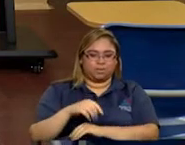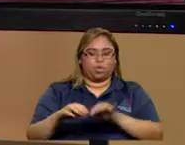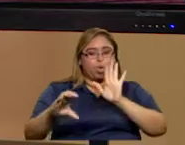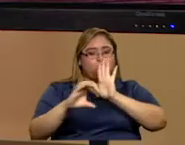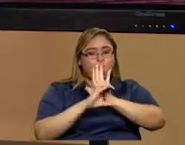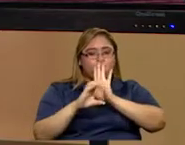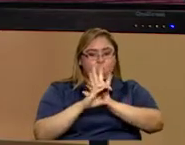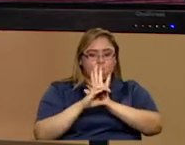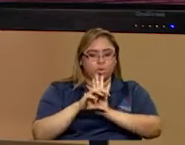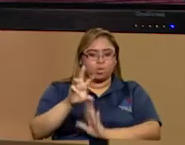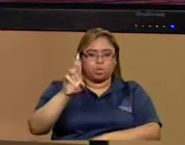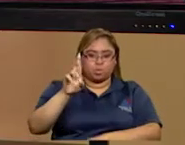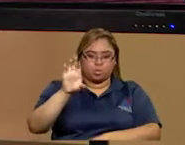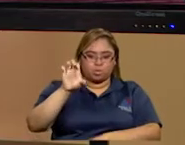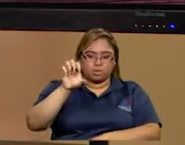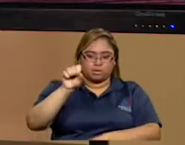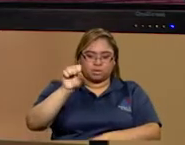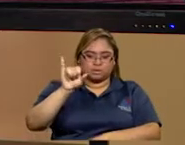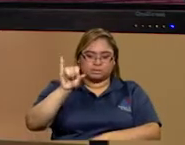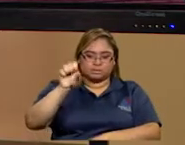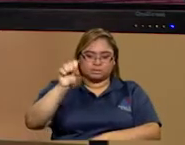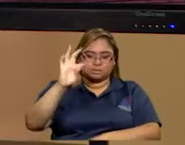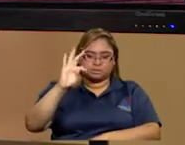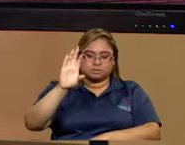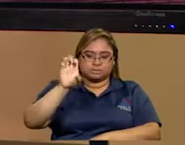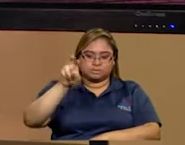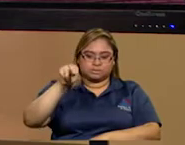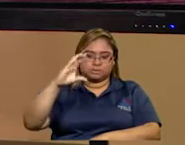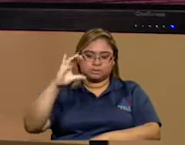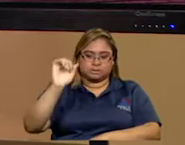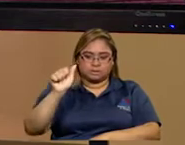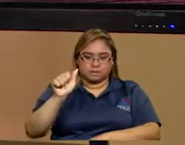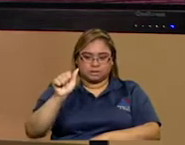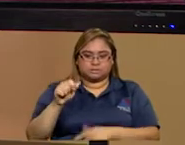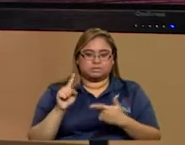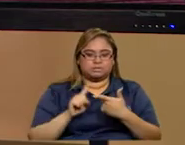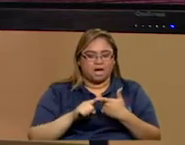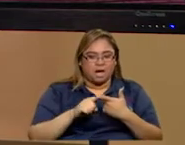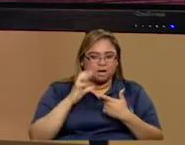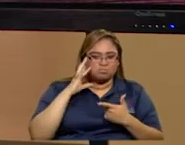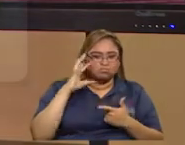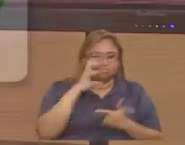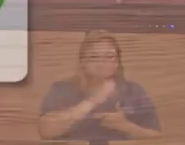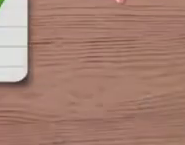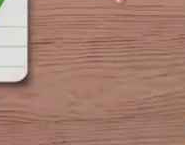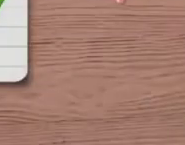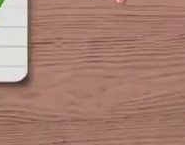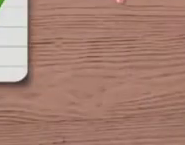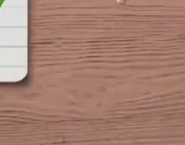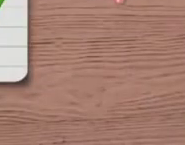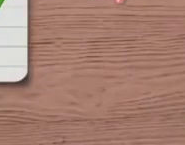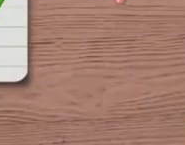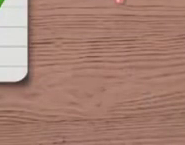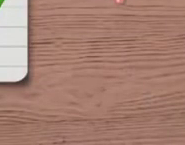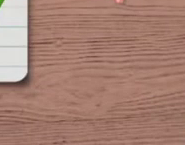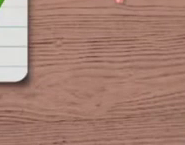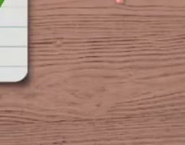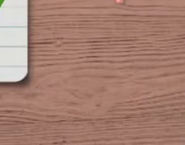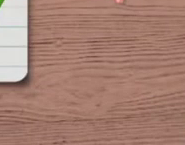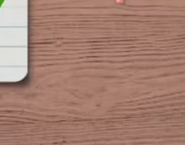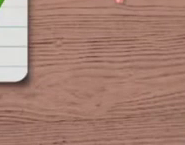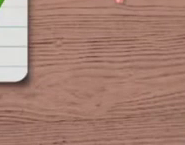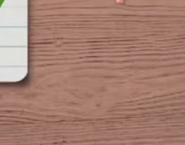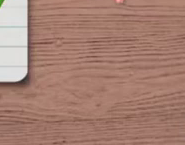resistencia, funcionamiento de los componentes electromecánicos, detección de fallas en la tarjeta de control 1 y 2 y